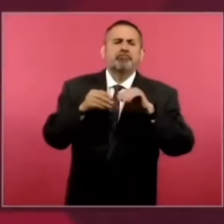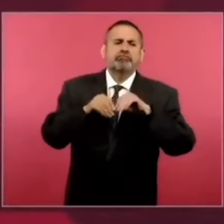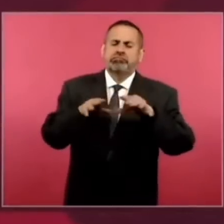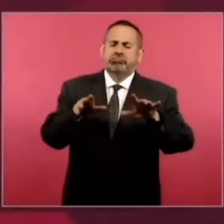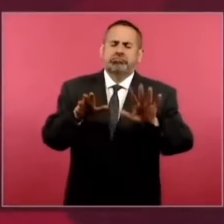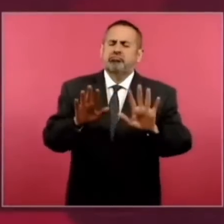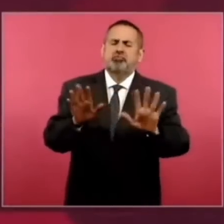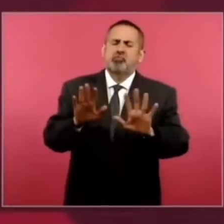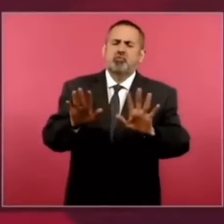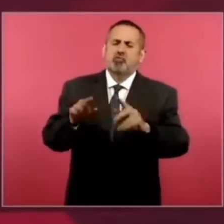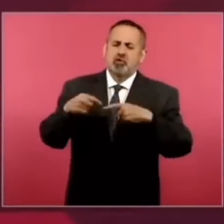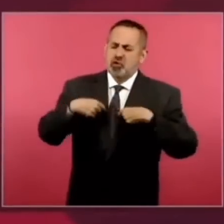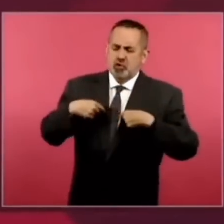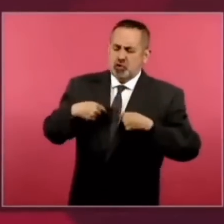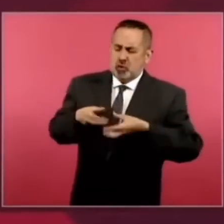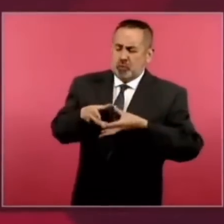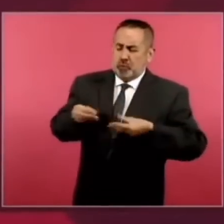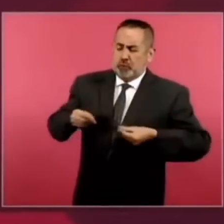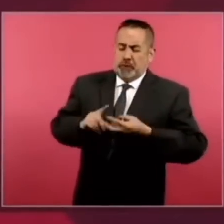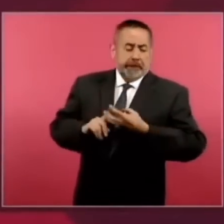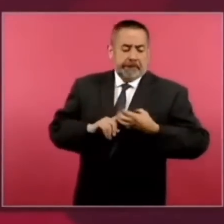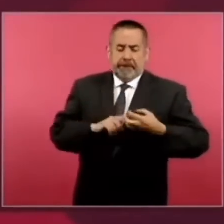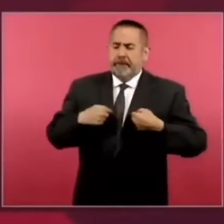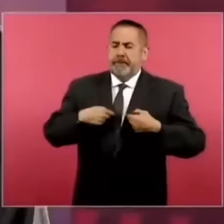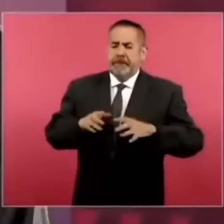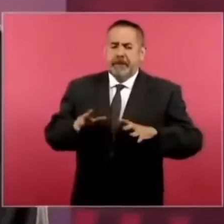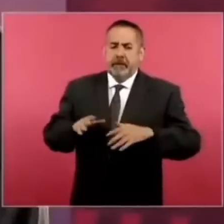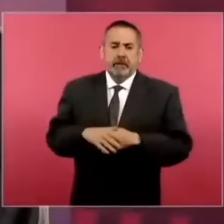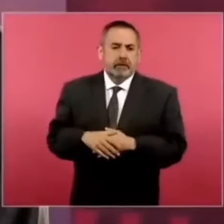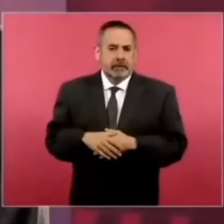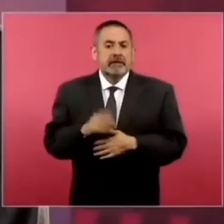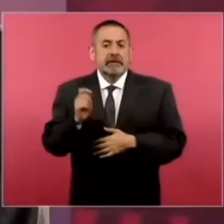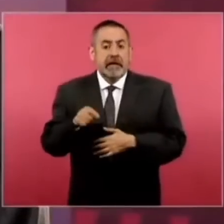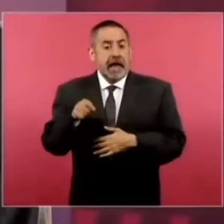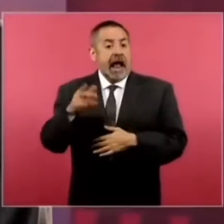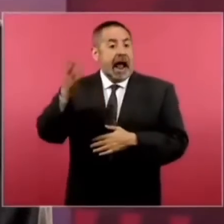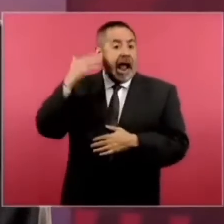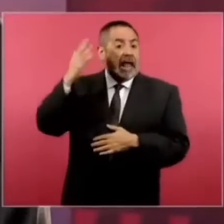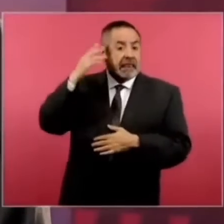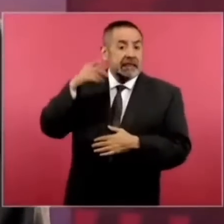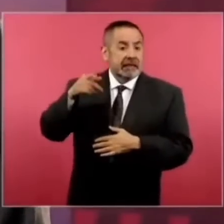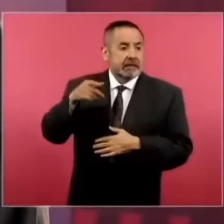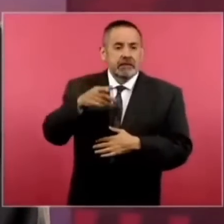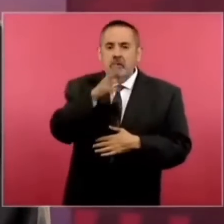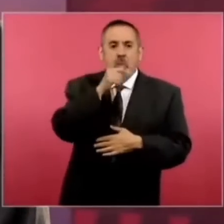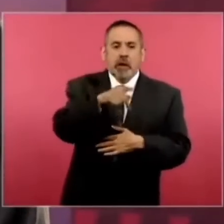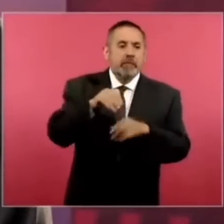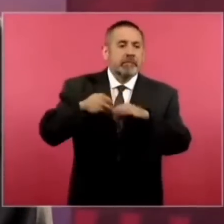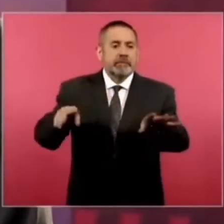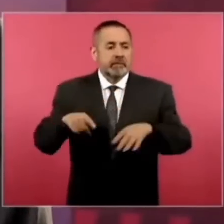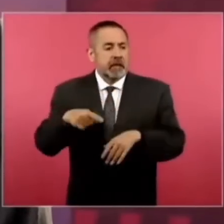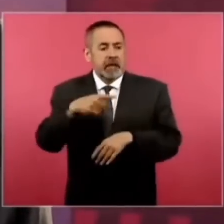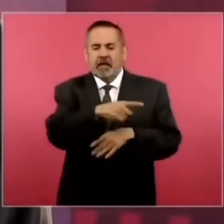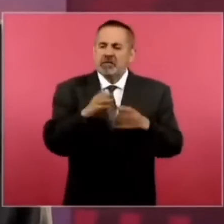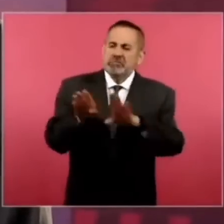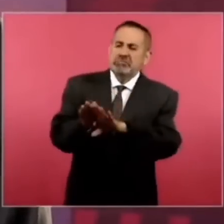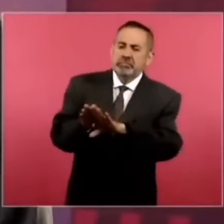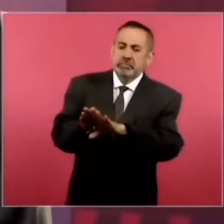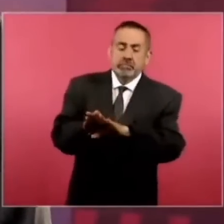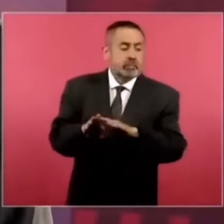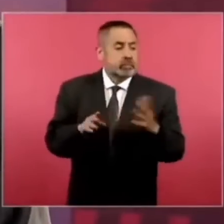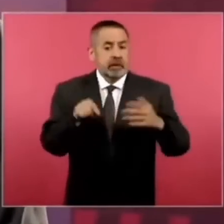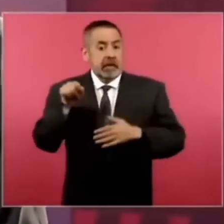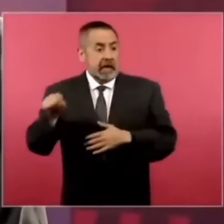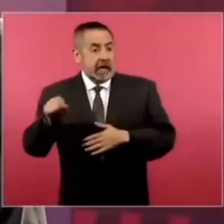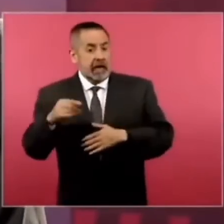transmitir un mensaje. Eso antes no se podía. Y aún así, él expresa que